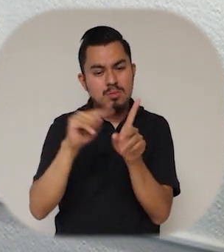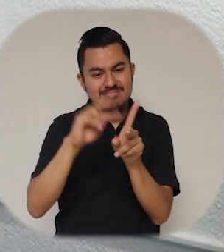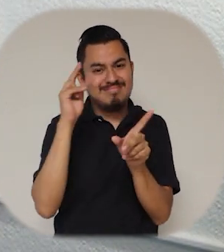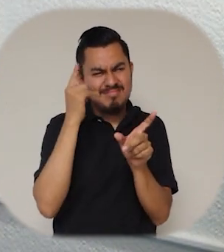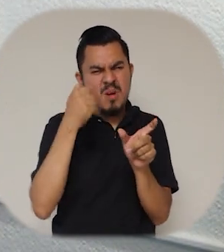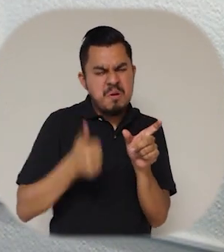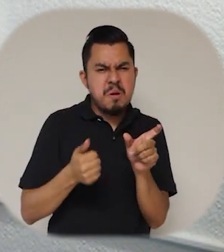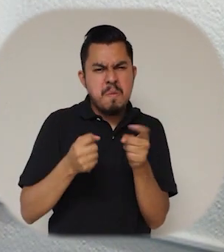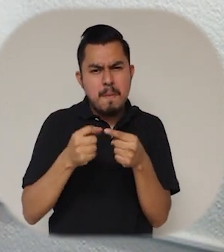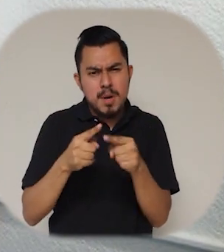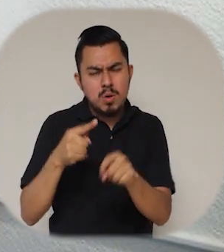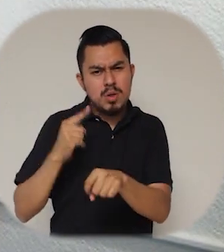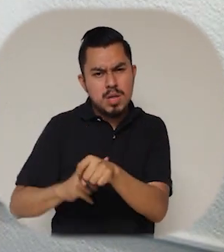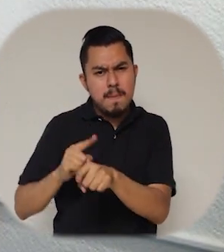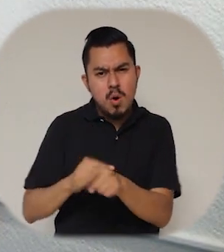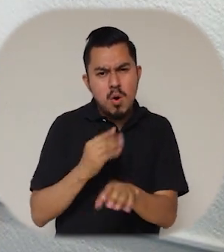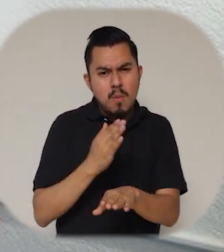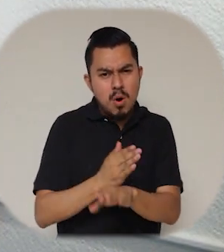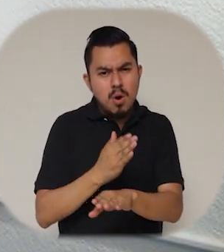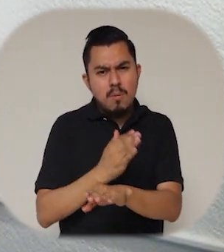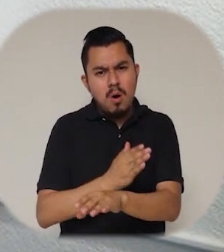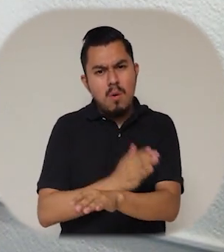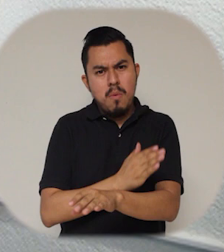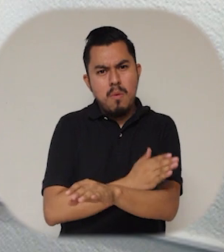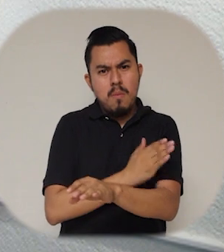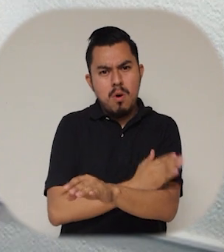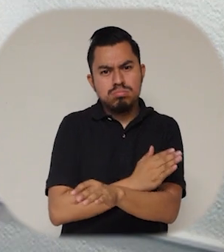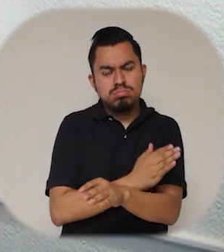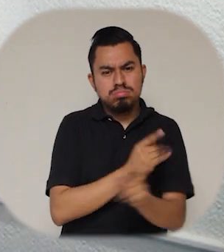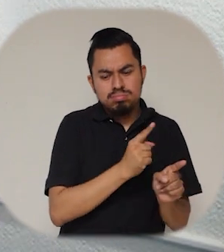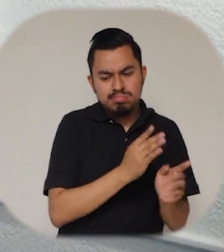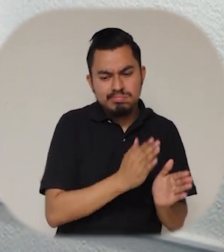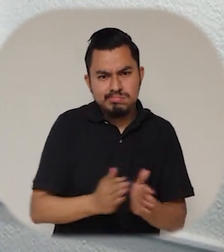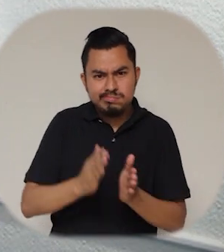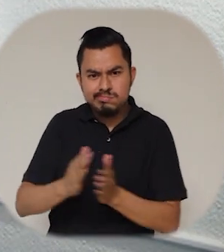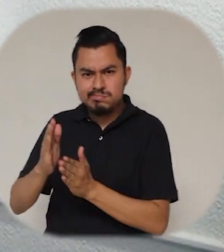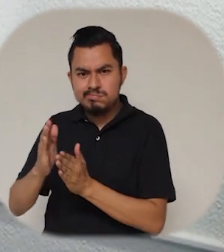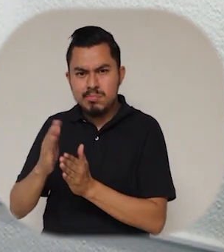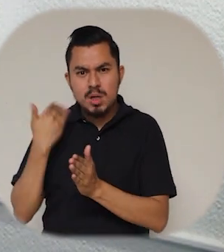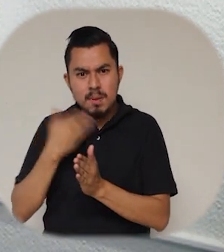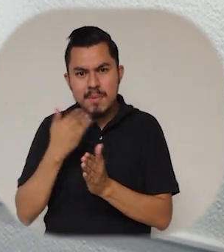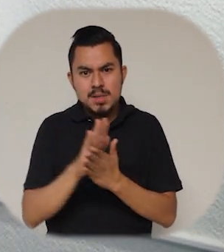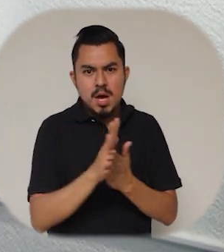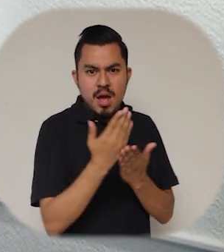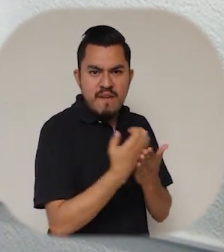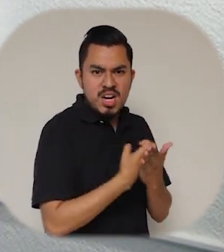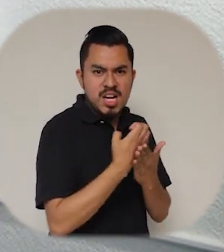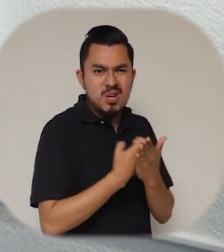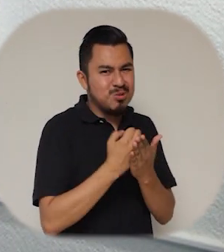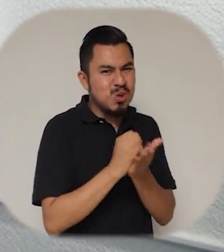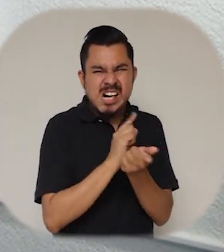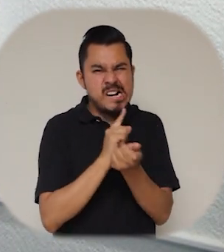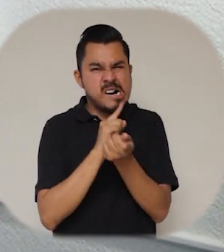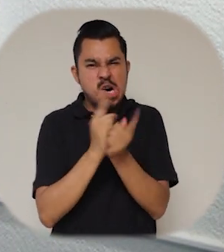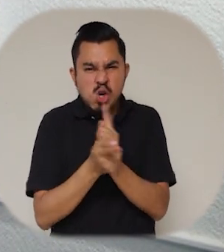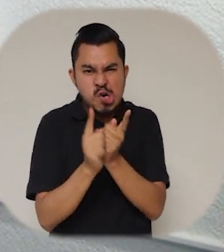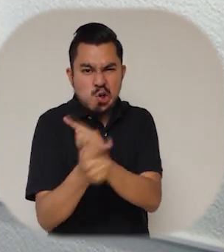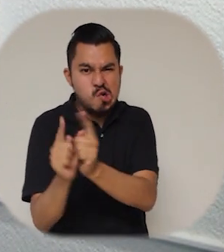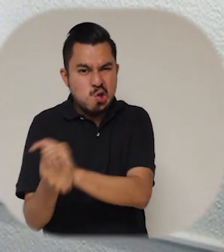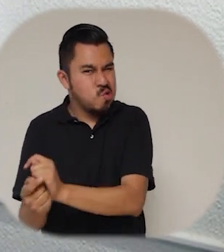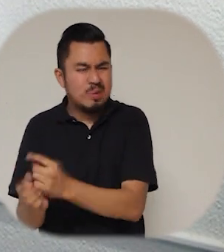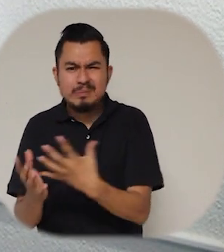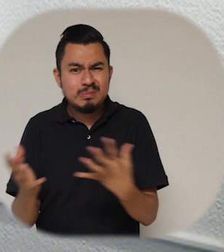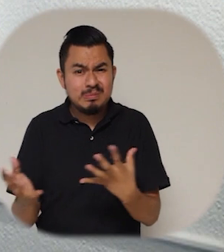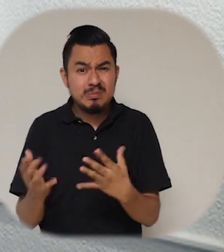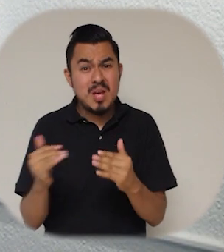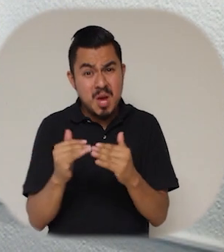se ha corrompido de una gran manera, y también ha ocurrido un gran ataque de Satanás para impedir